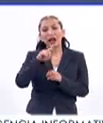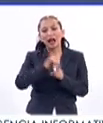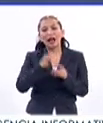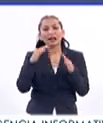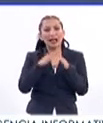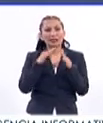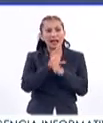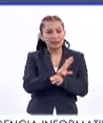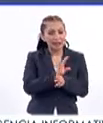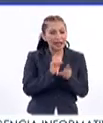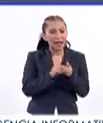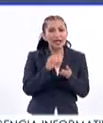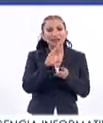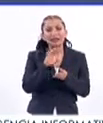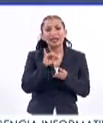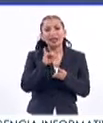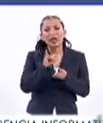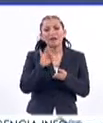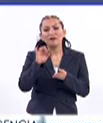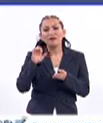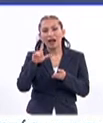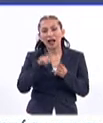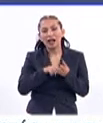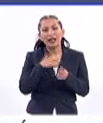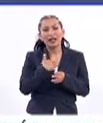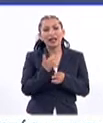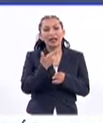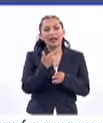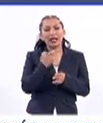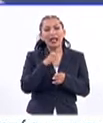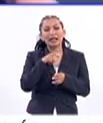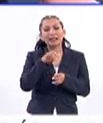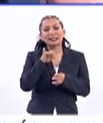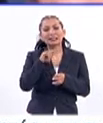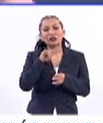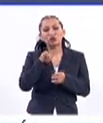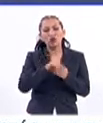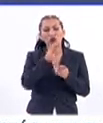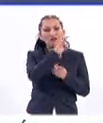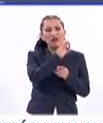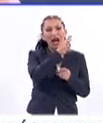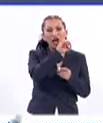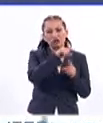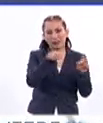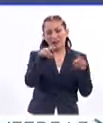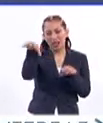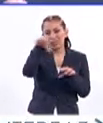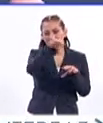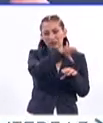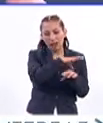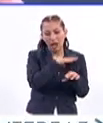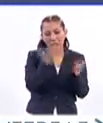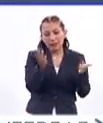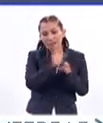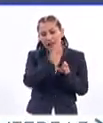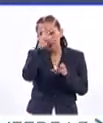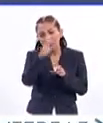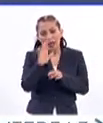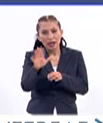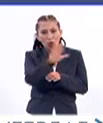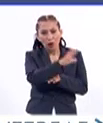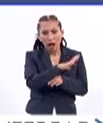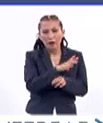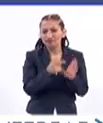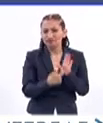del Cine, en el Cinema IFAL, en el Goethe Institute, en Los Faros. Vamos programando también cine nacional.